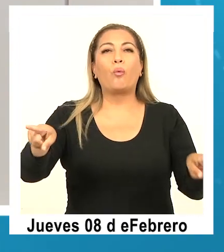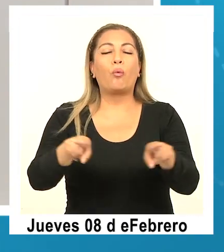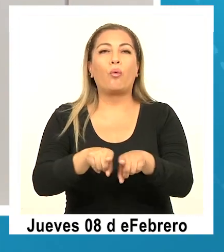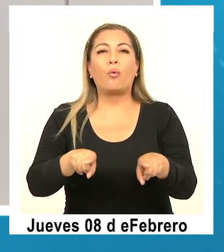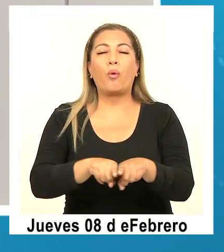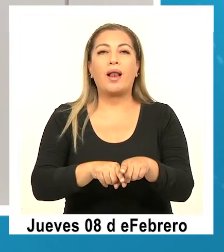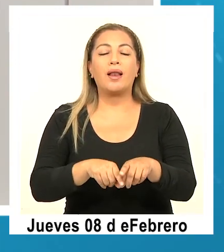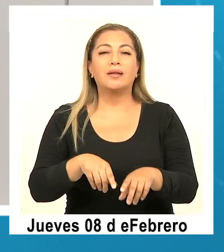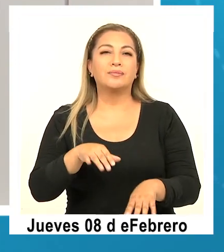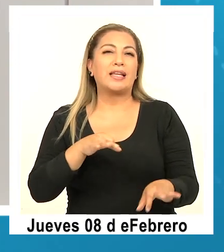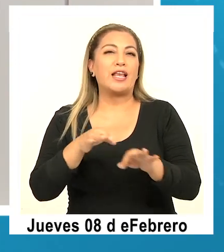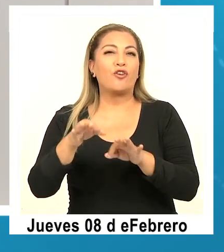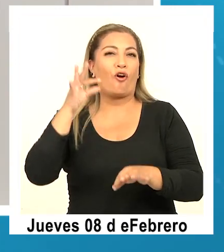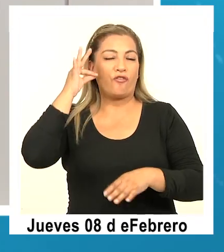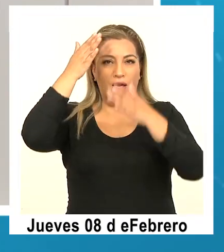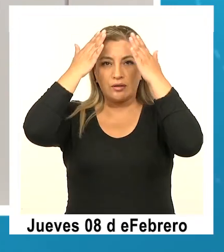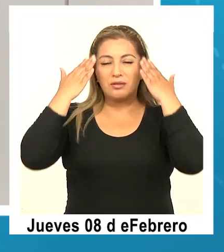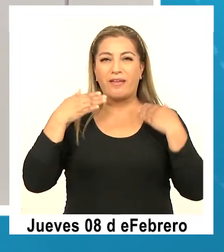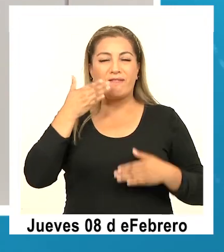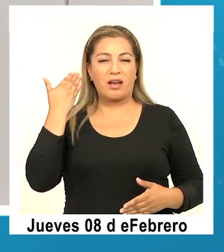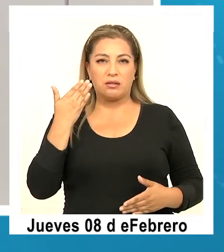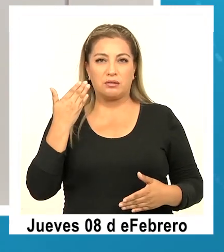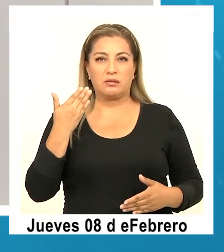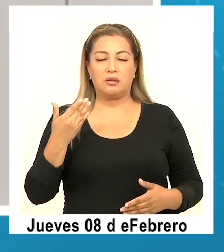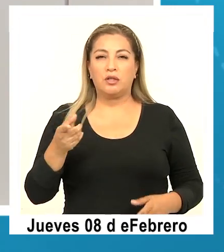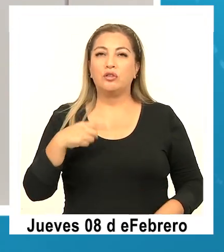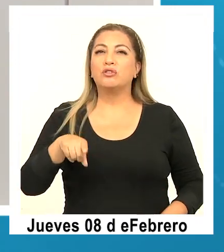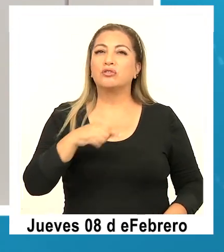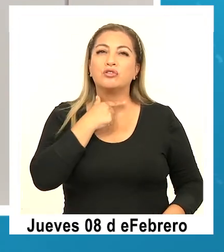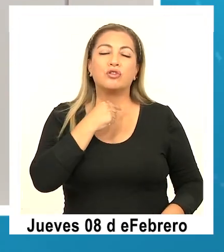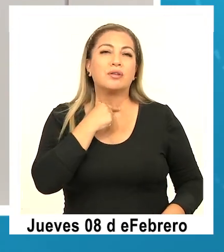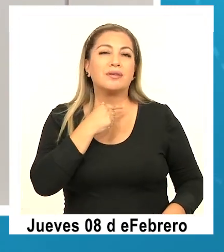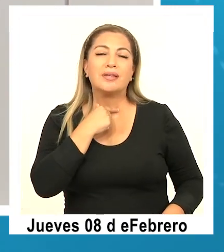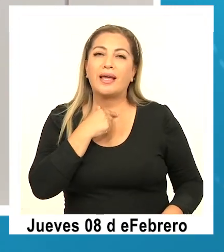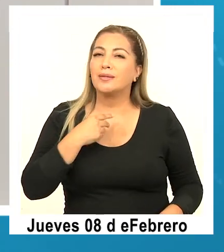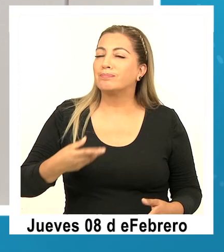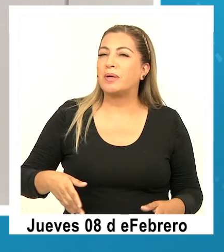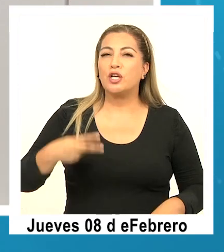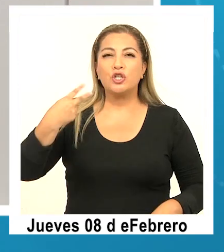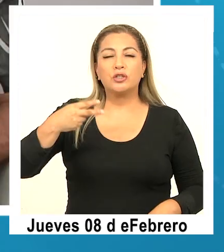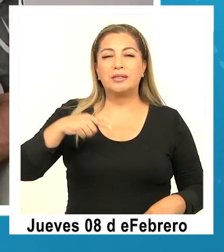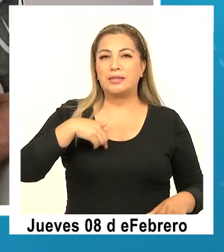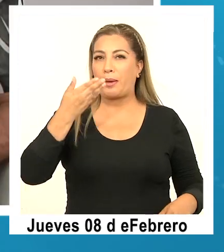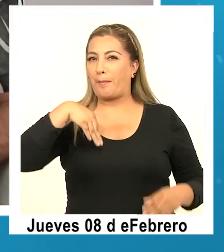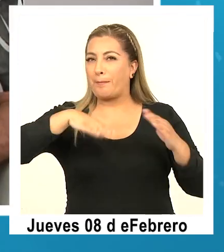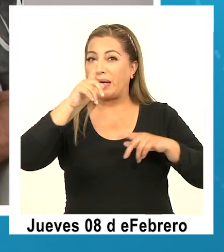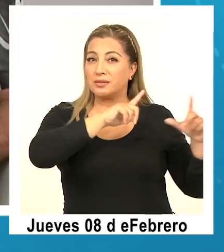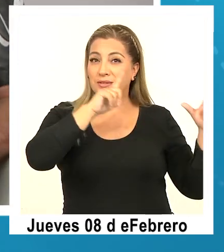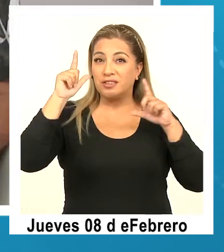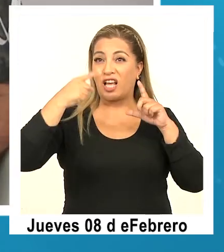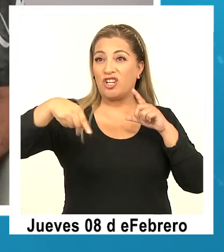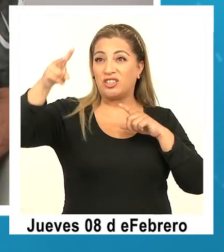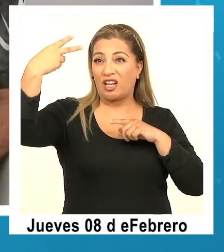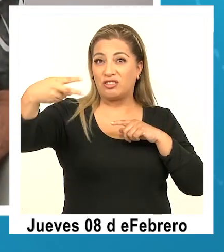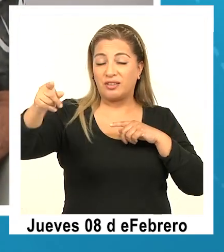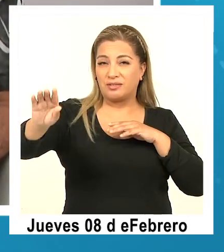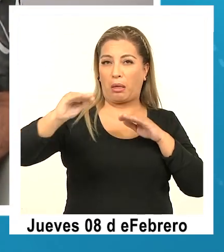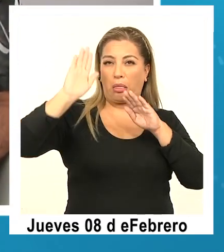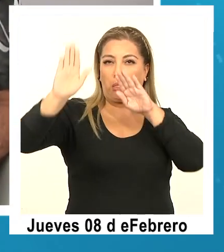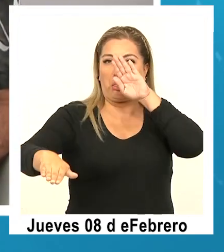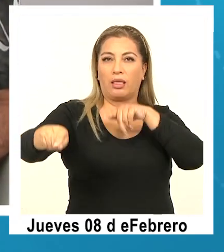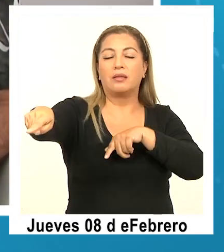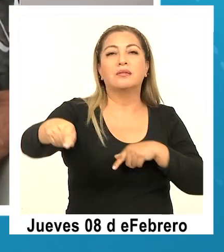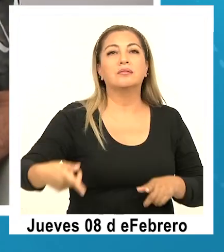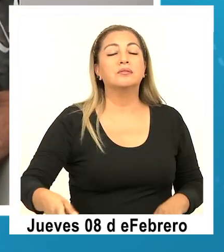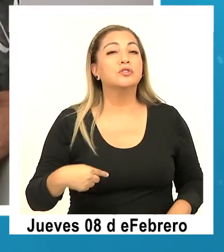ser más noticia que un hecho que no solo es noticioso, es muy lamentable y dramático. Hay un afán de protagonismo, Eso, digamos, a eso